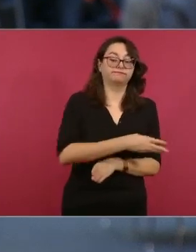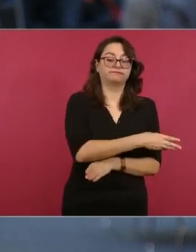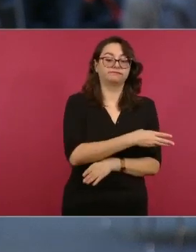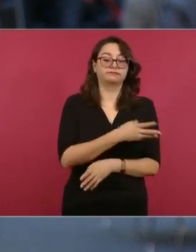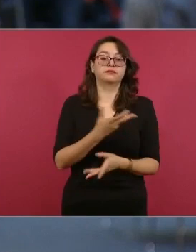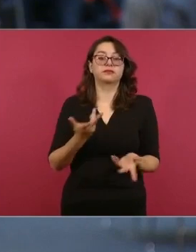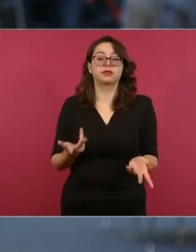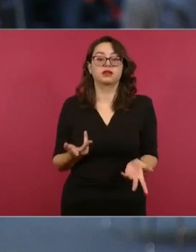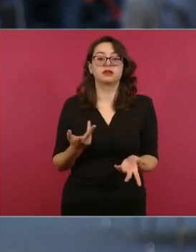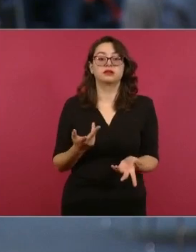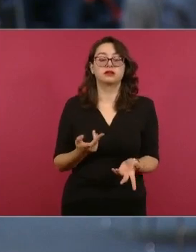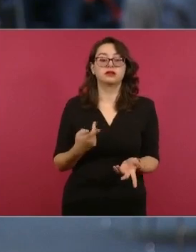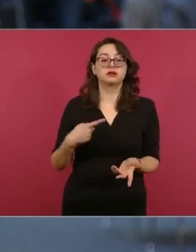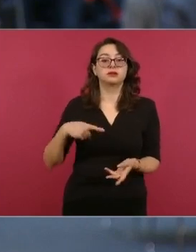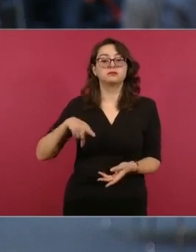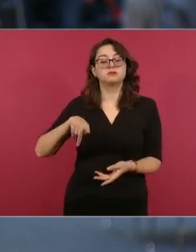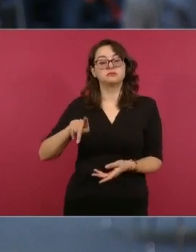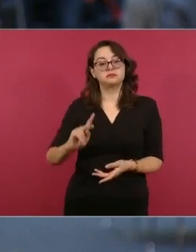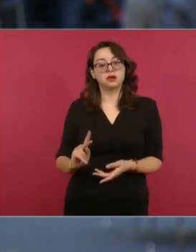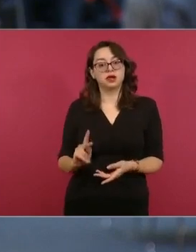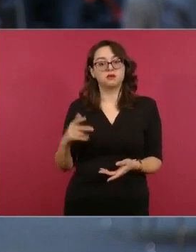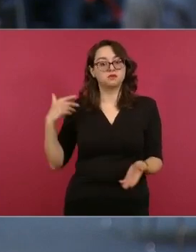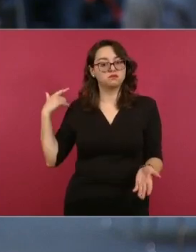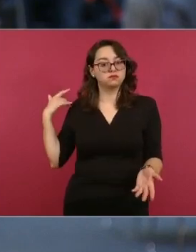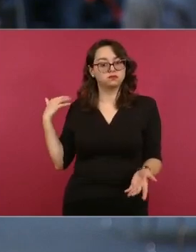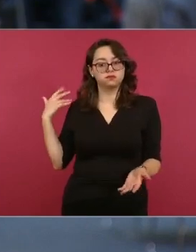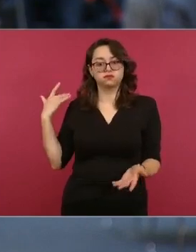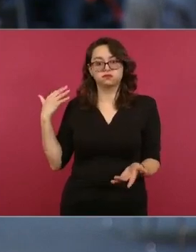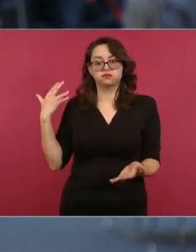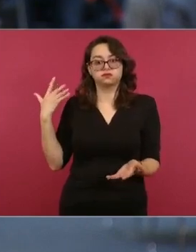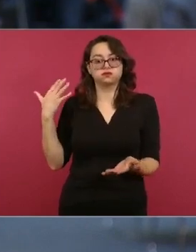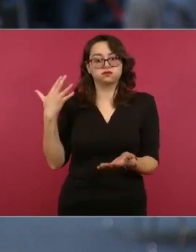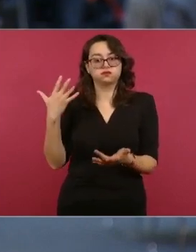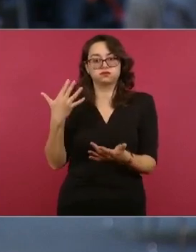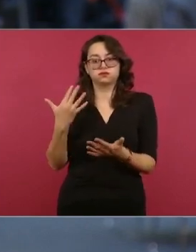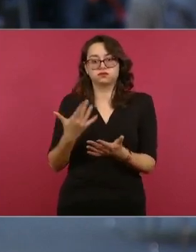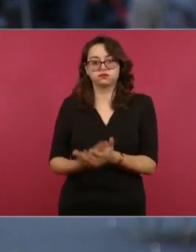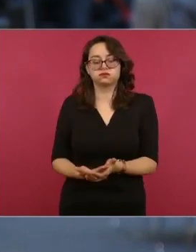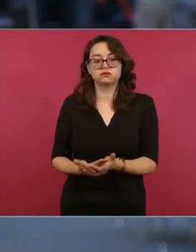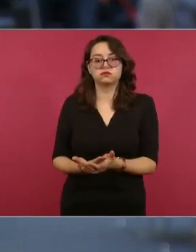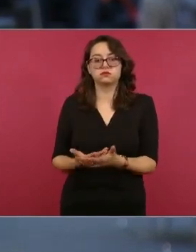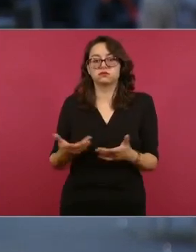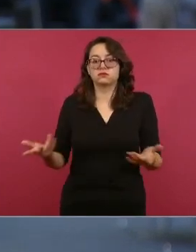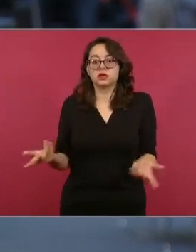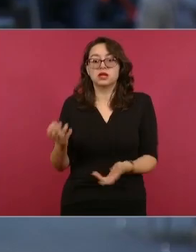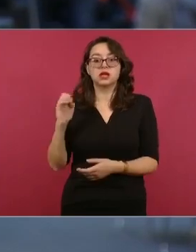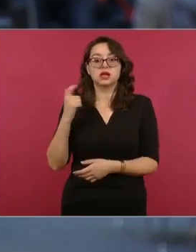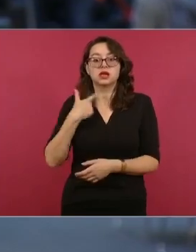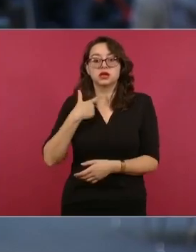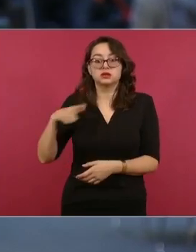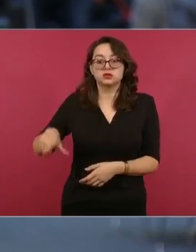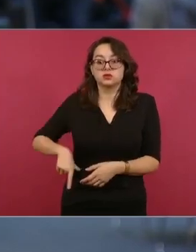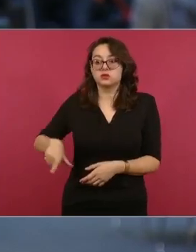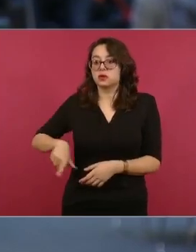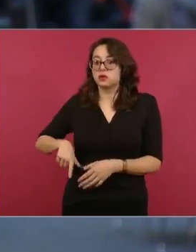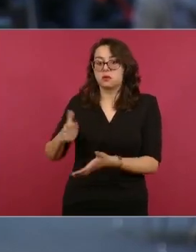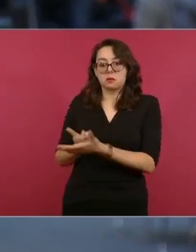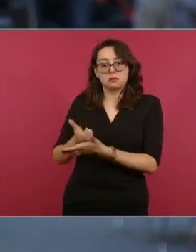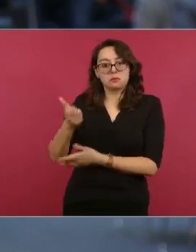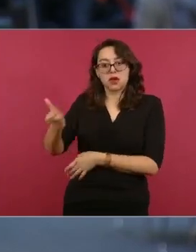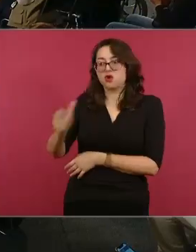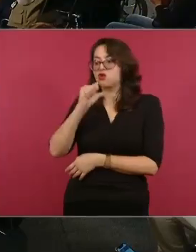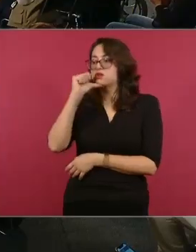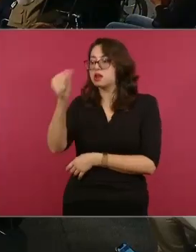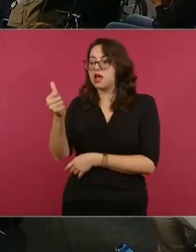Sin embargo, bueno, pues los ejidatarios fueron sometidos a una serie de engaños, a